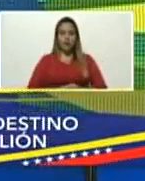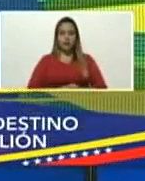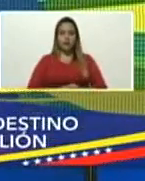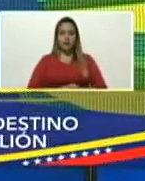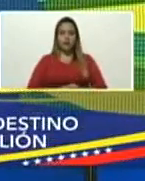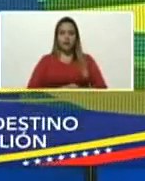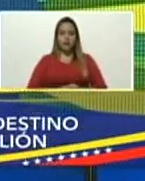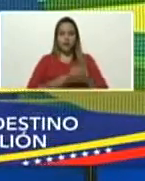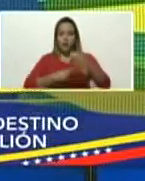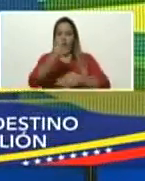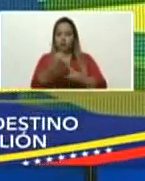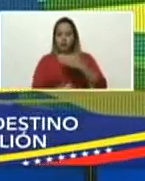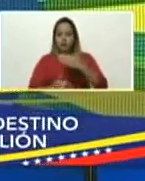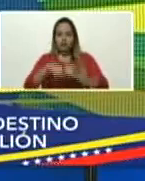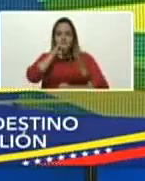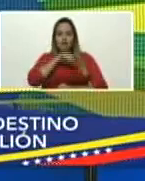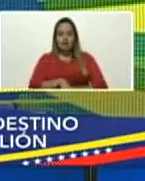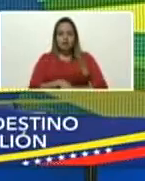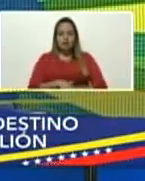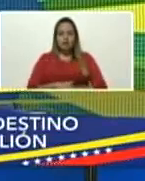El proyecto histórico.